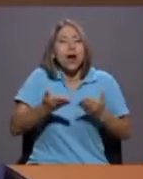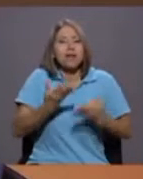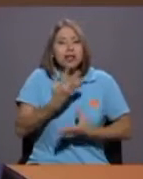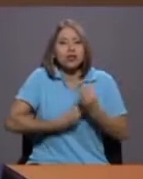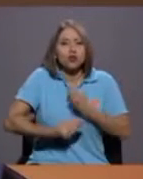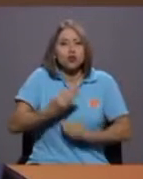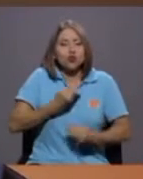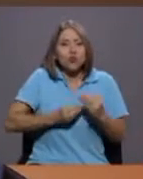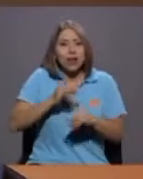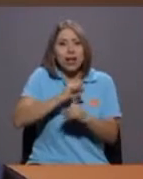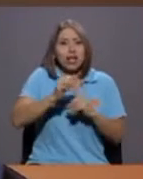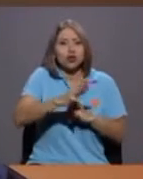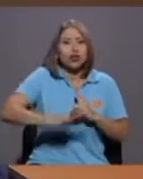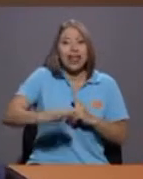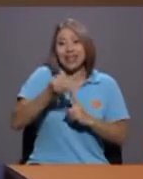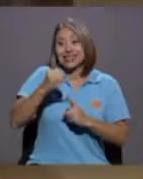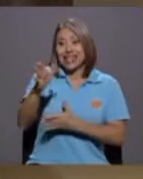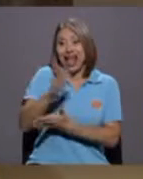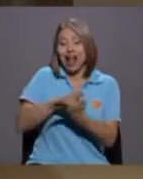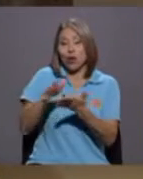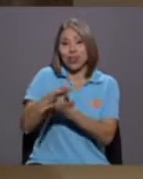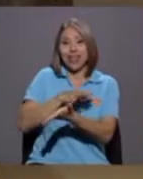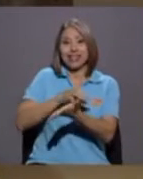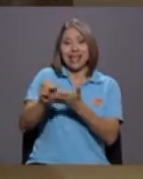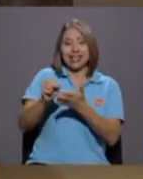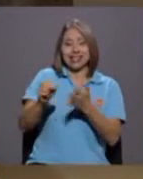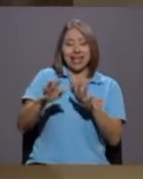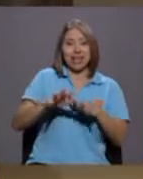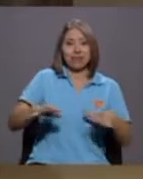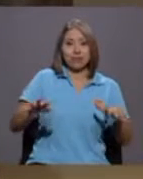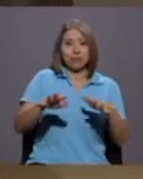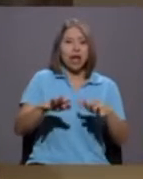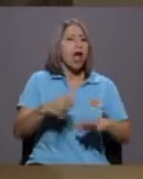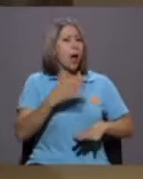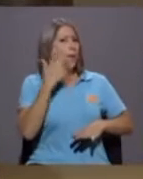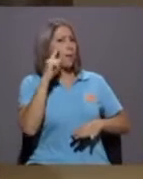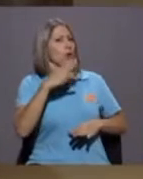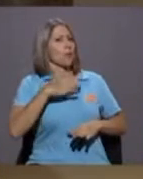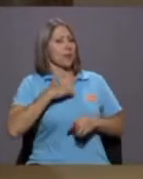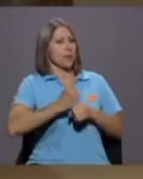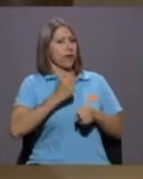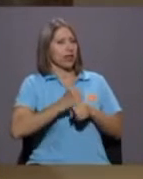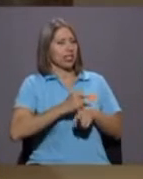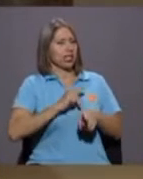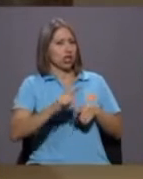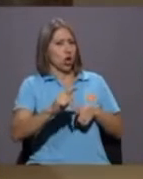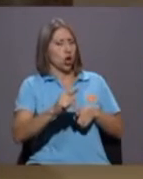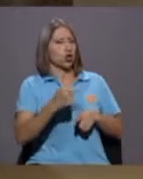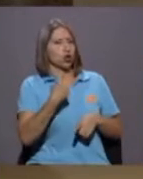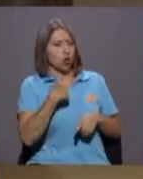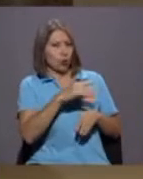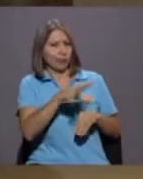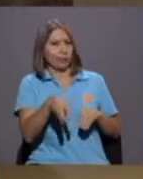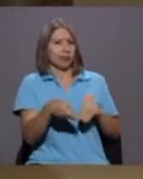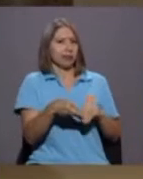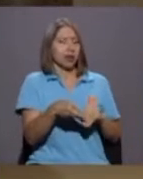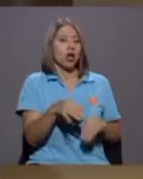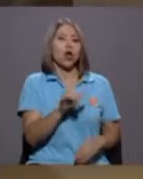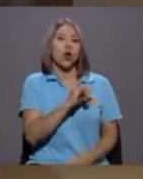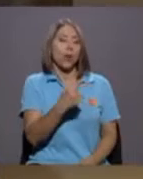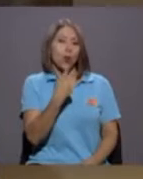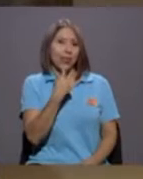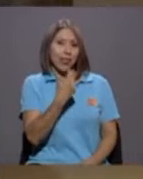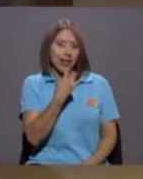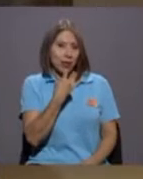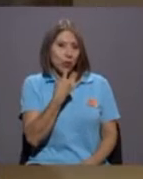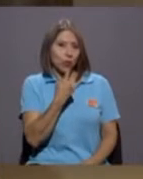eventos de desastre. Y déjeme hacer, por mi profesión, déjeme hacer una nota de pie de página. Como lo dijo la segunda vez,